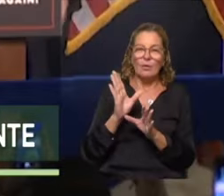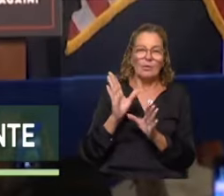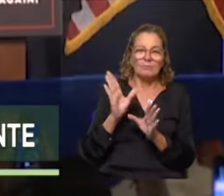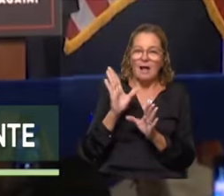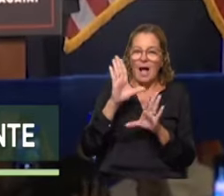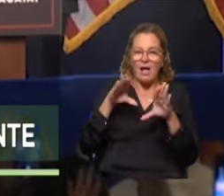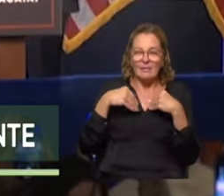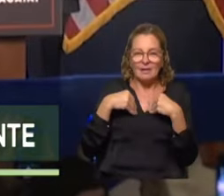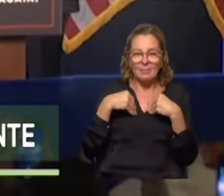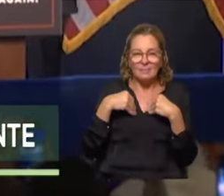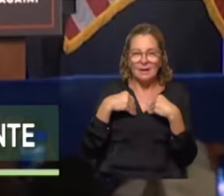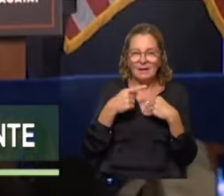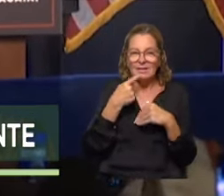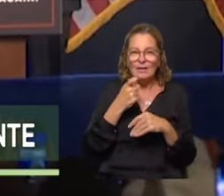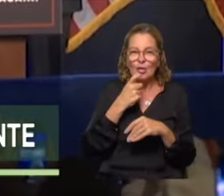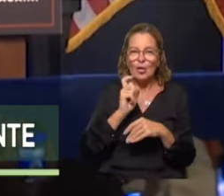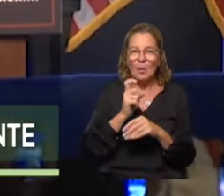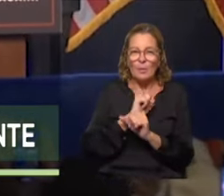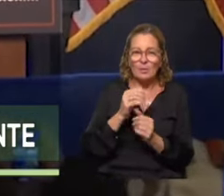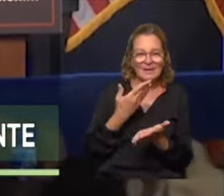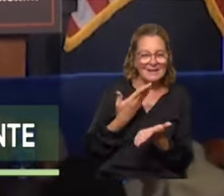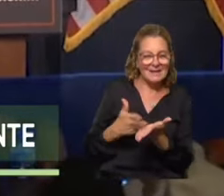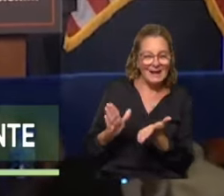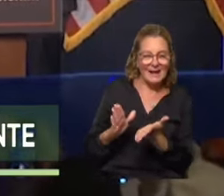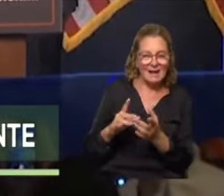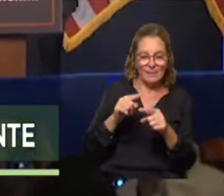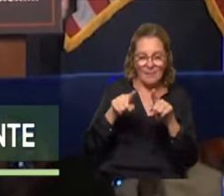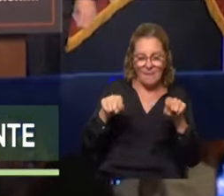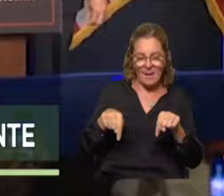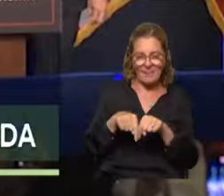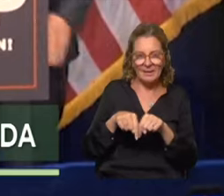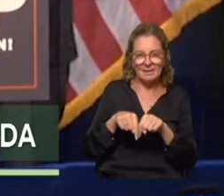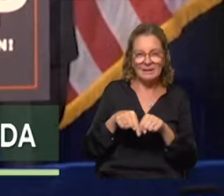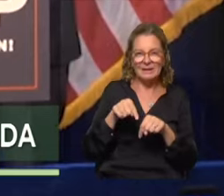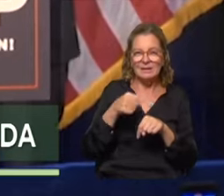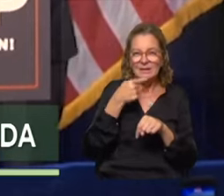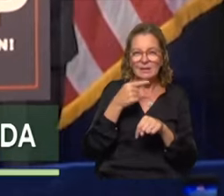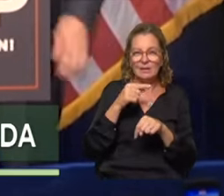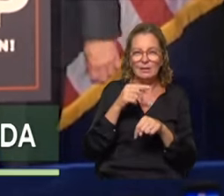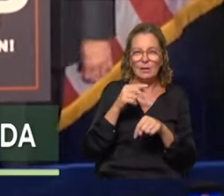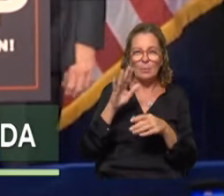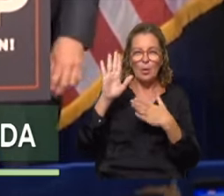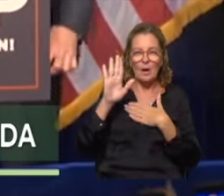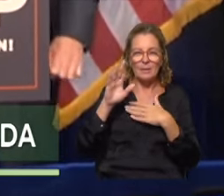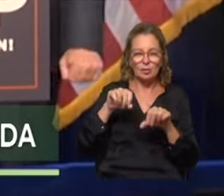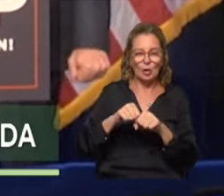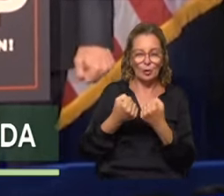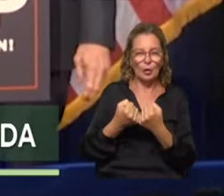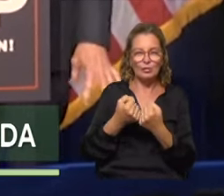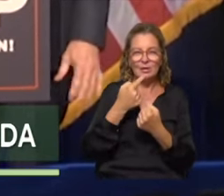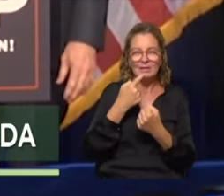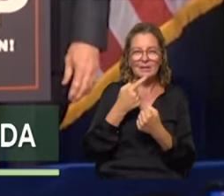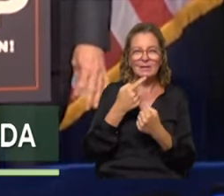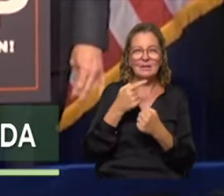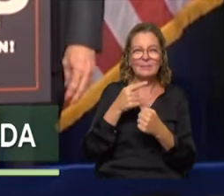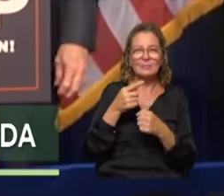de la Corte y que Colorado debería poder excluir de su papeleta electoral a los insurrectos que rompen juramentos. El fallo llega en vísperas